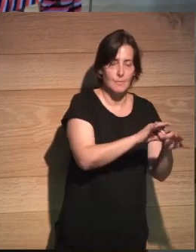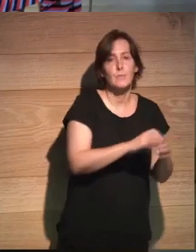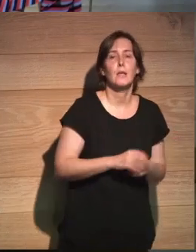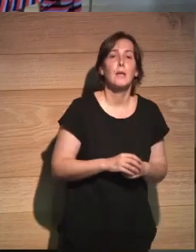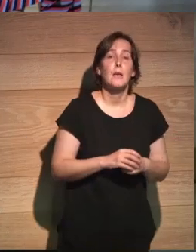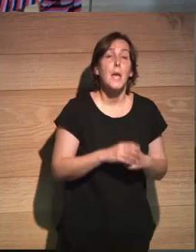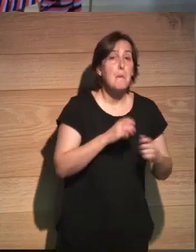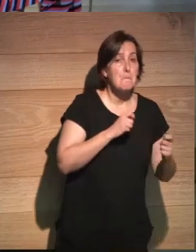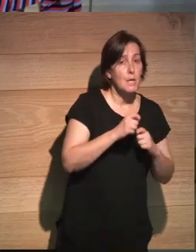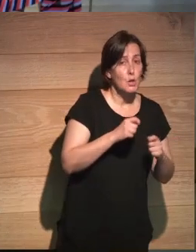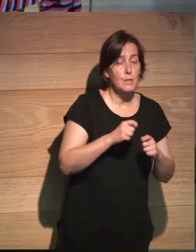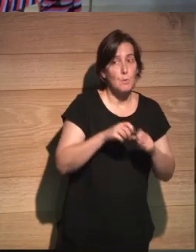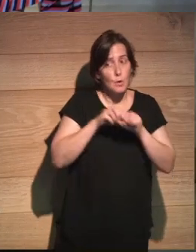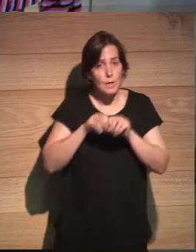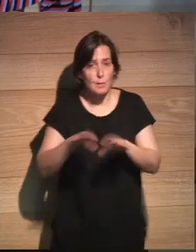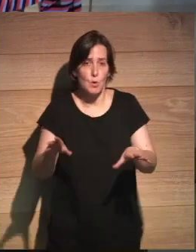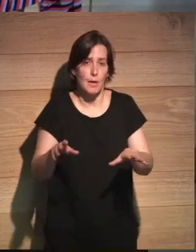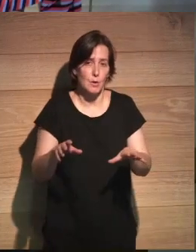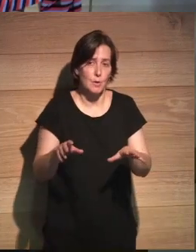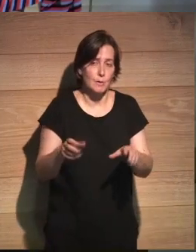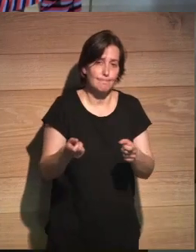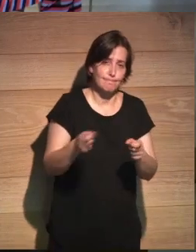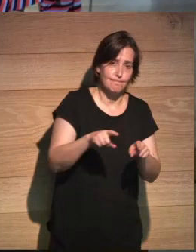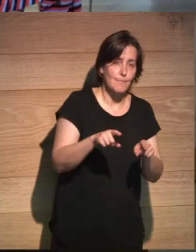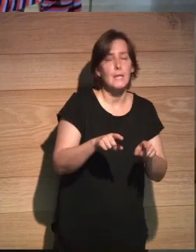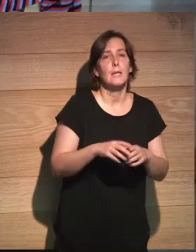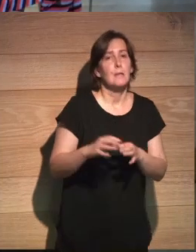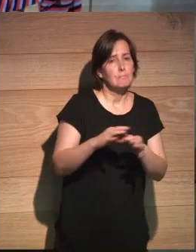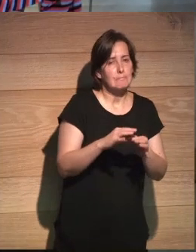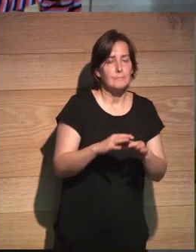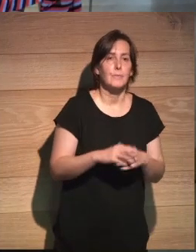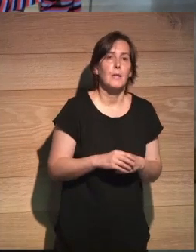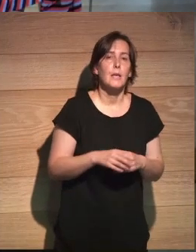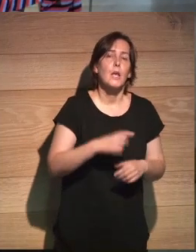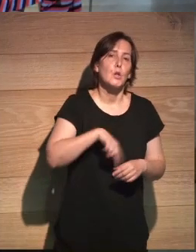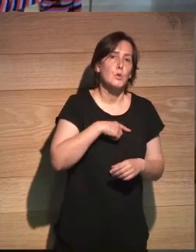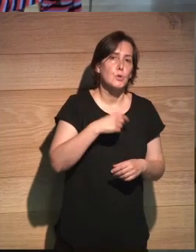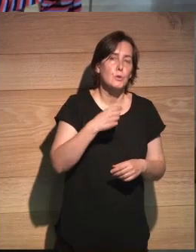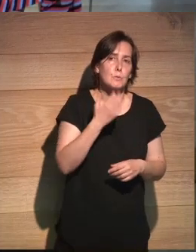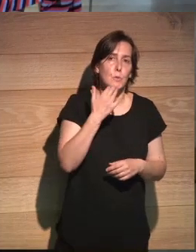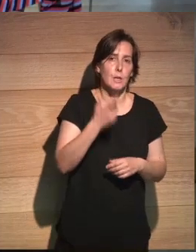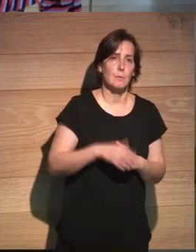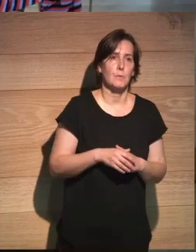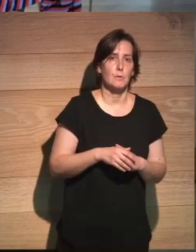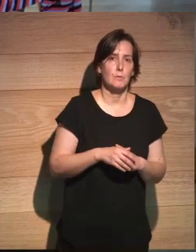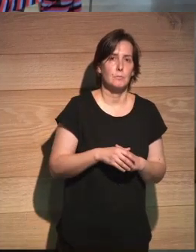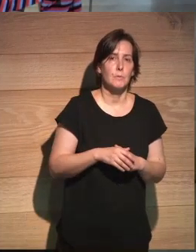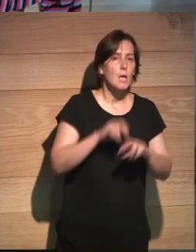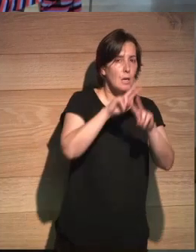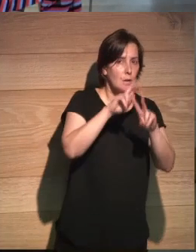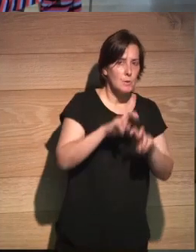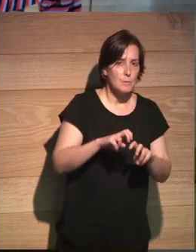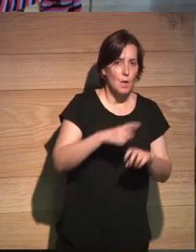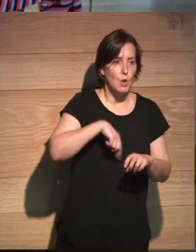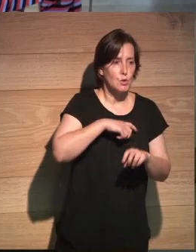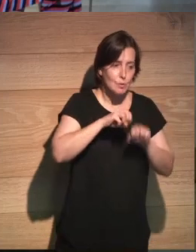la divulgación y el periodismo, pero bueno, ese sería otro debate. ¿Cuál es la audiencia real? Nosotros, por ejemplo, tenemos medido que normalmente llegamos más